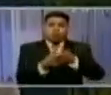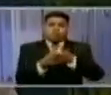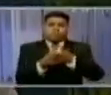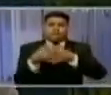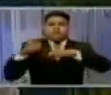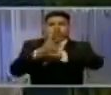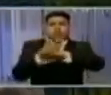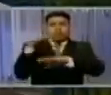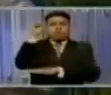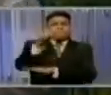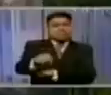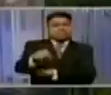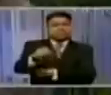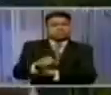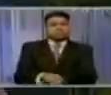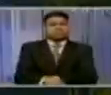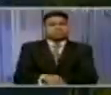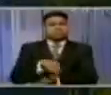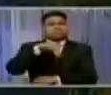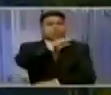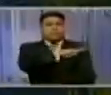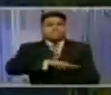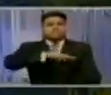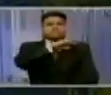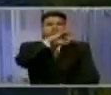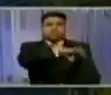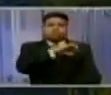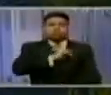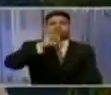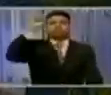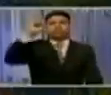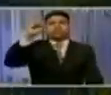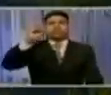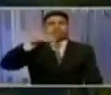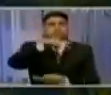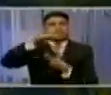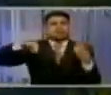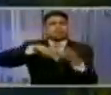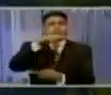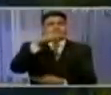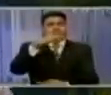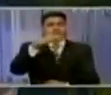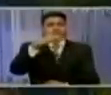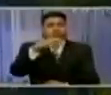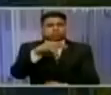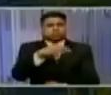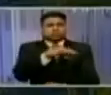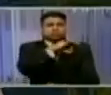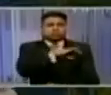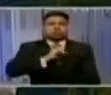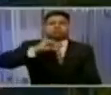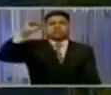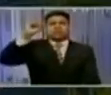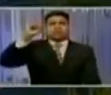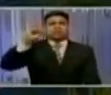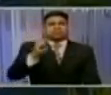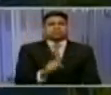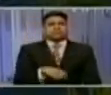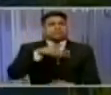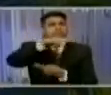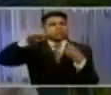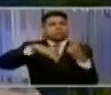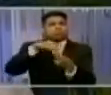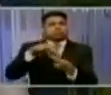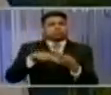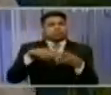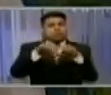solo fue posible las misiones sociales y la revolución social y la revolución educativa, luego de derrotar los